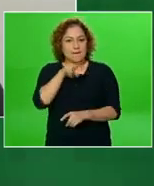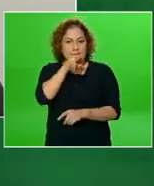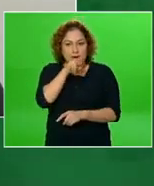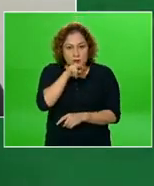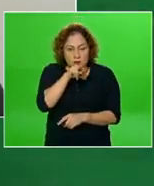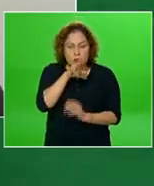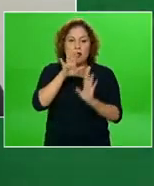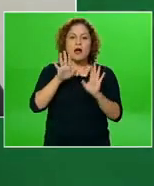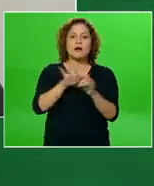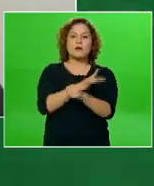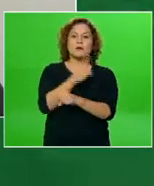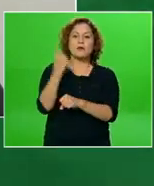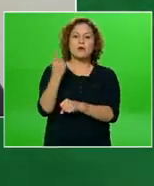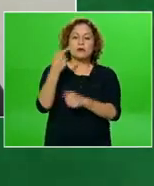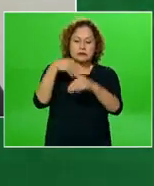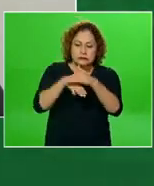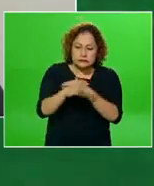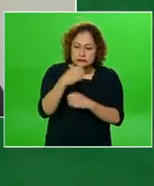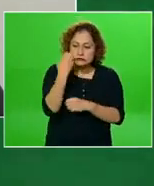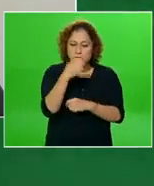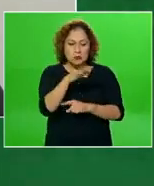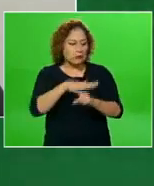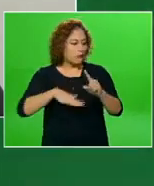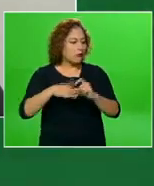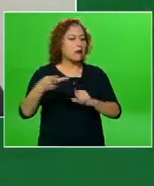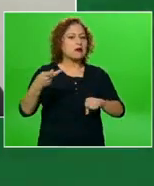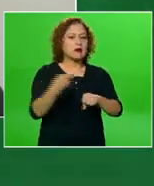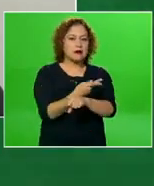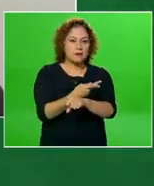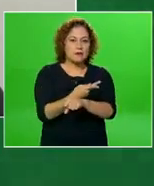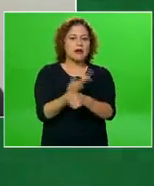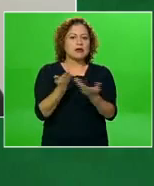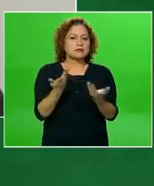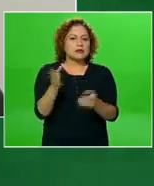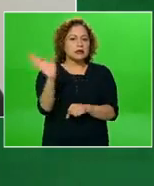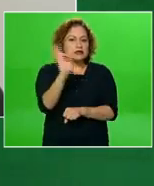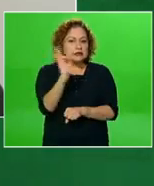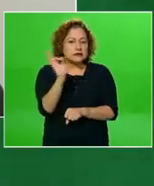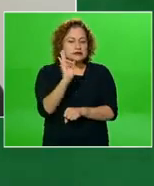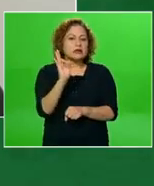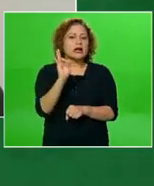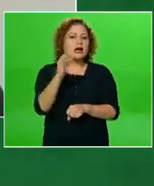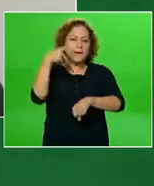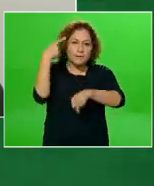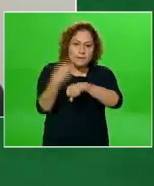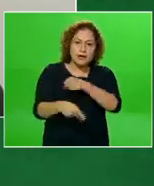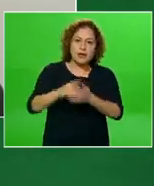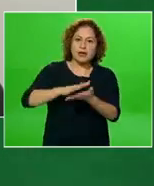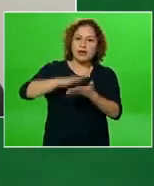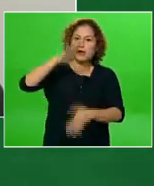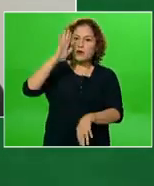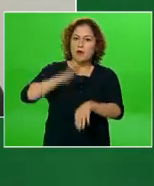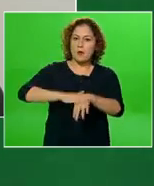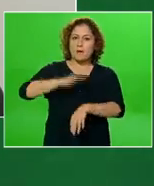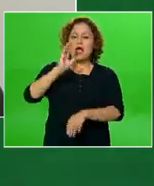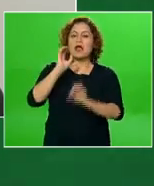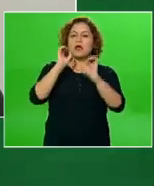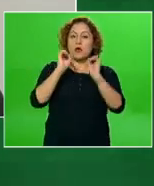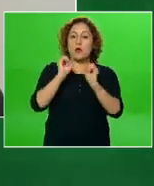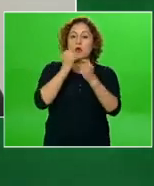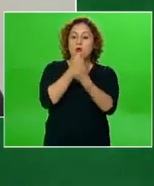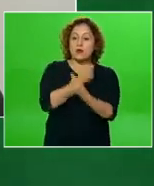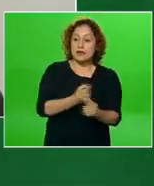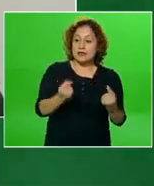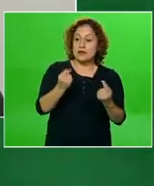de si esto no va a generar obviamente un incremento en el riesgo no va a poner en riesgo a